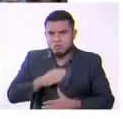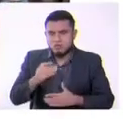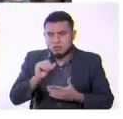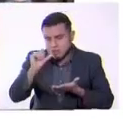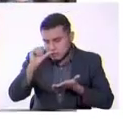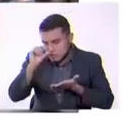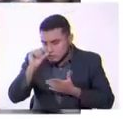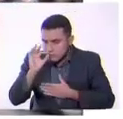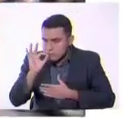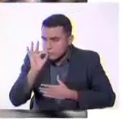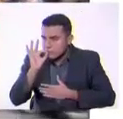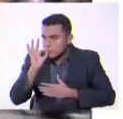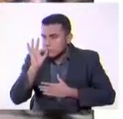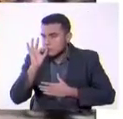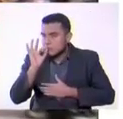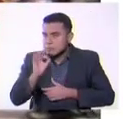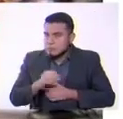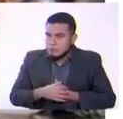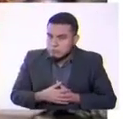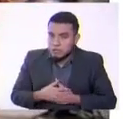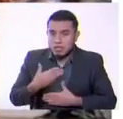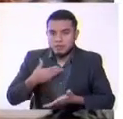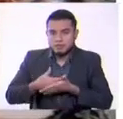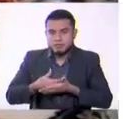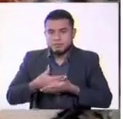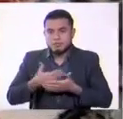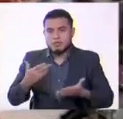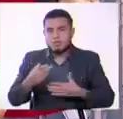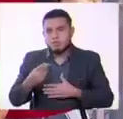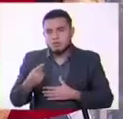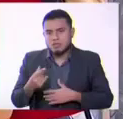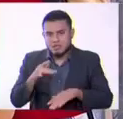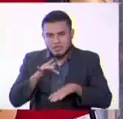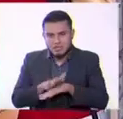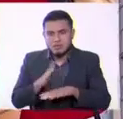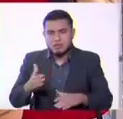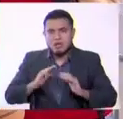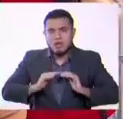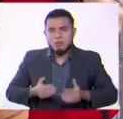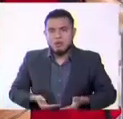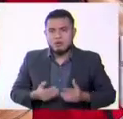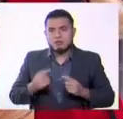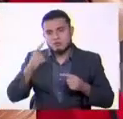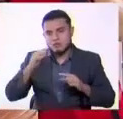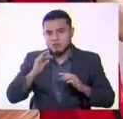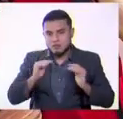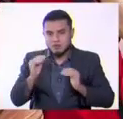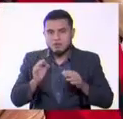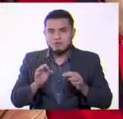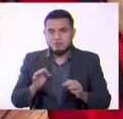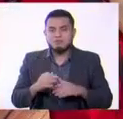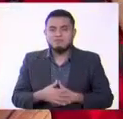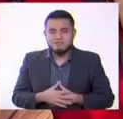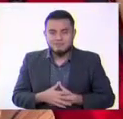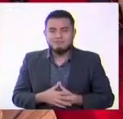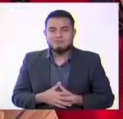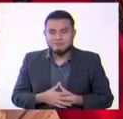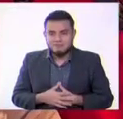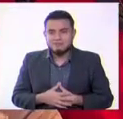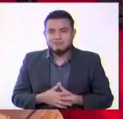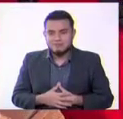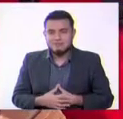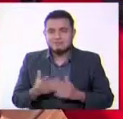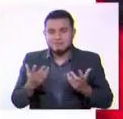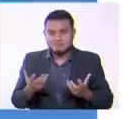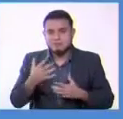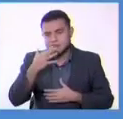puede llevar a relaciones sexuales prematuras, puede llevar a embarazos. Esa presión de grupo en la adolescencia, ¿qué tan fuerte es? Es muy fuerte